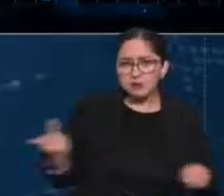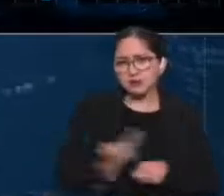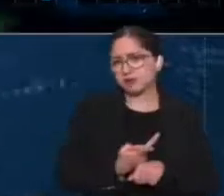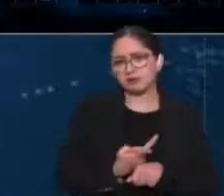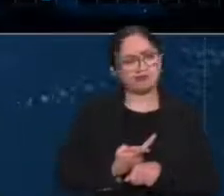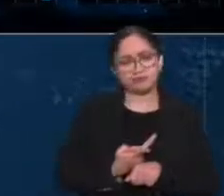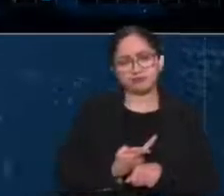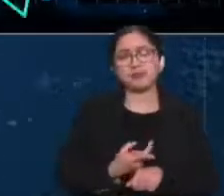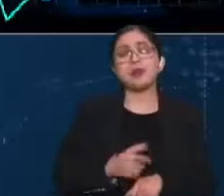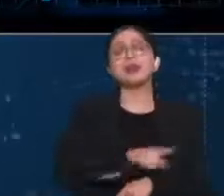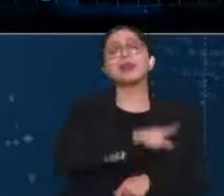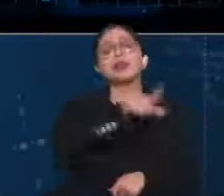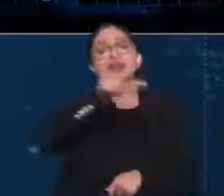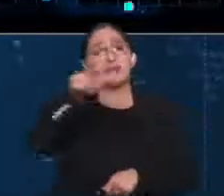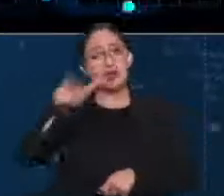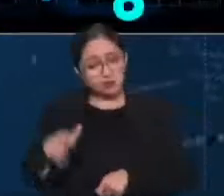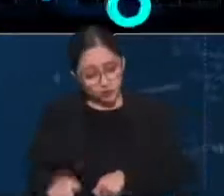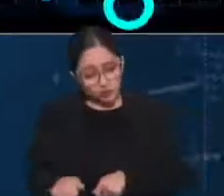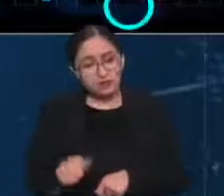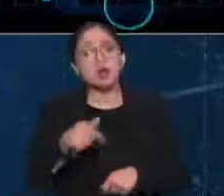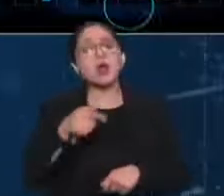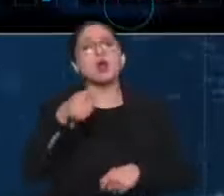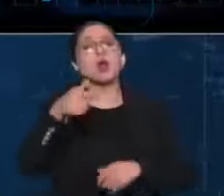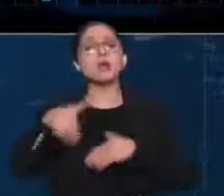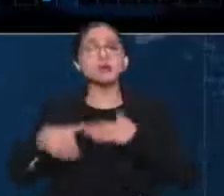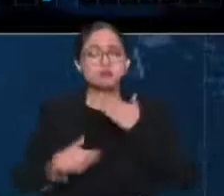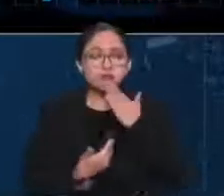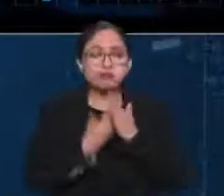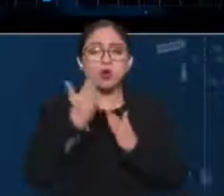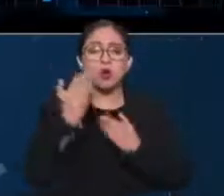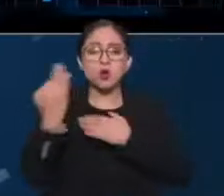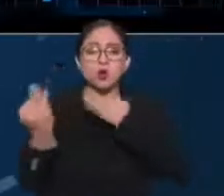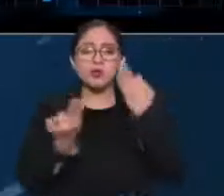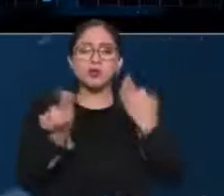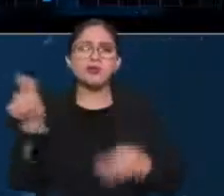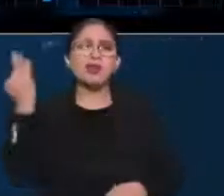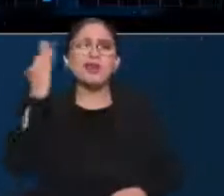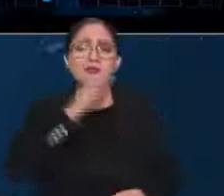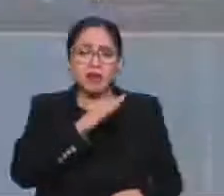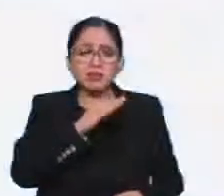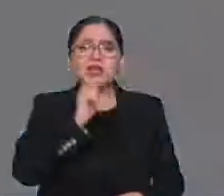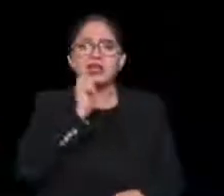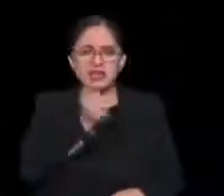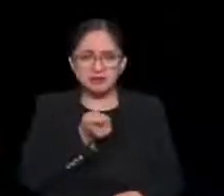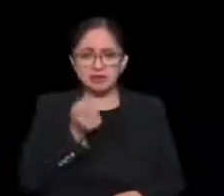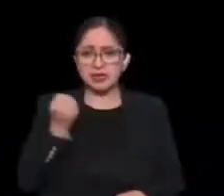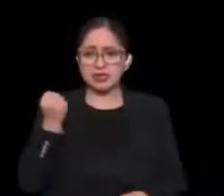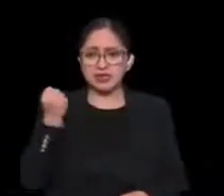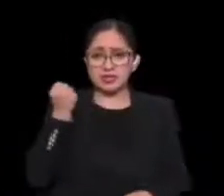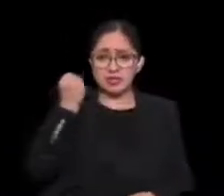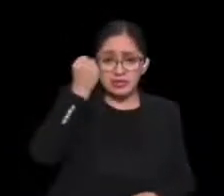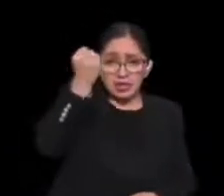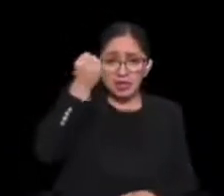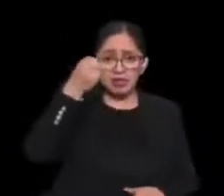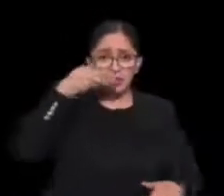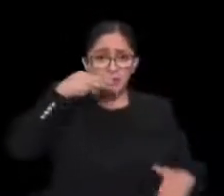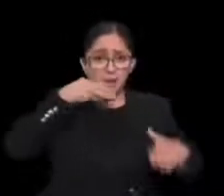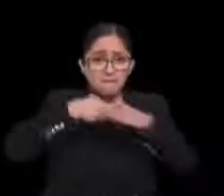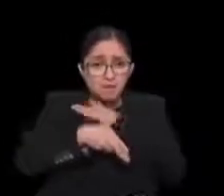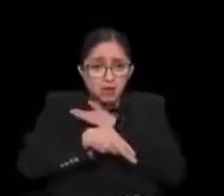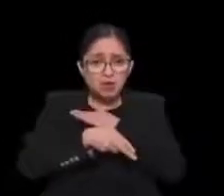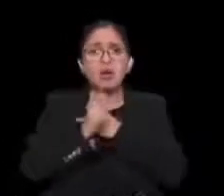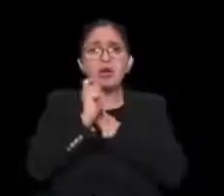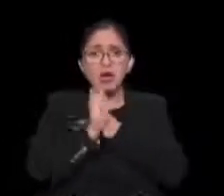Después, al día siguiente, empieza a circular una noticia falsa que preocupa, y es: el sindicato del metro va a hacer un